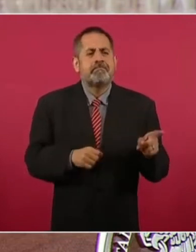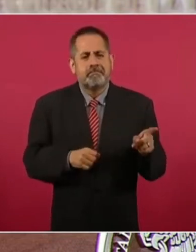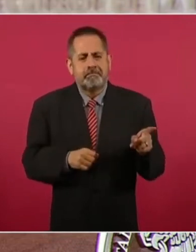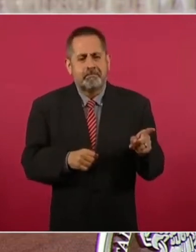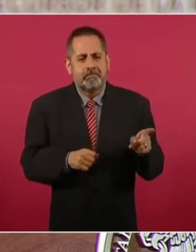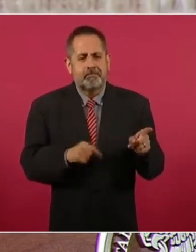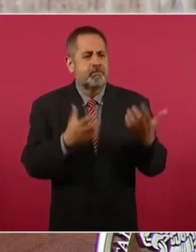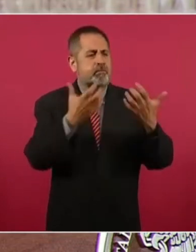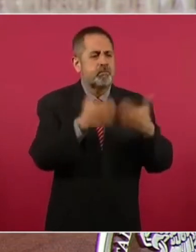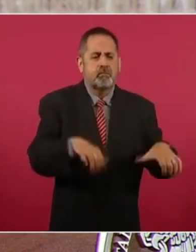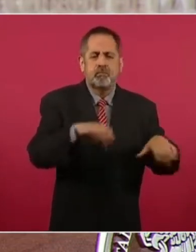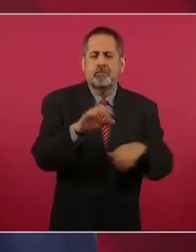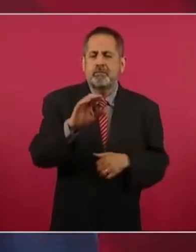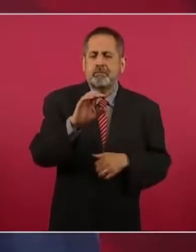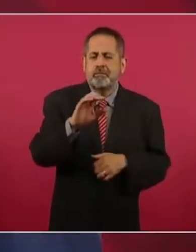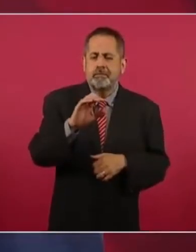con el cuñado de Calderón